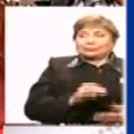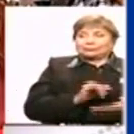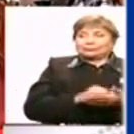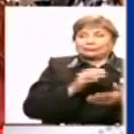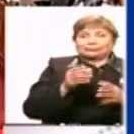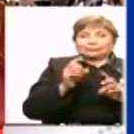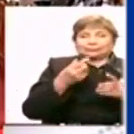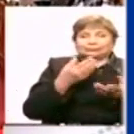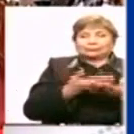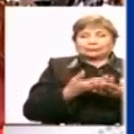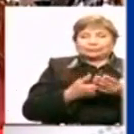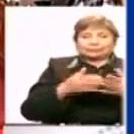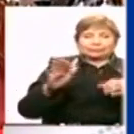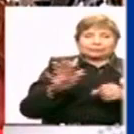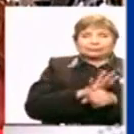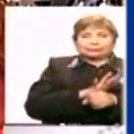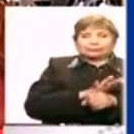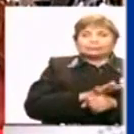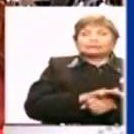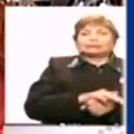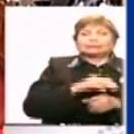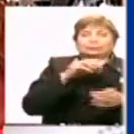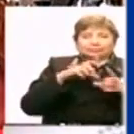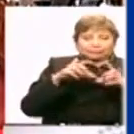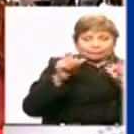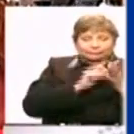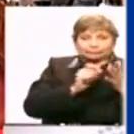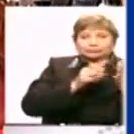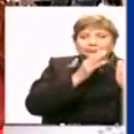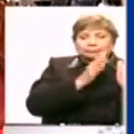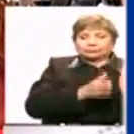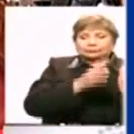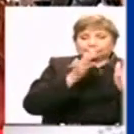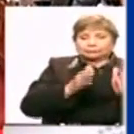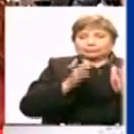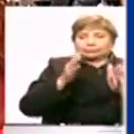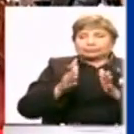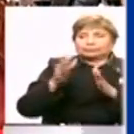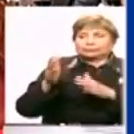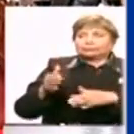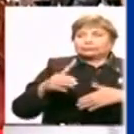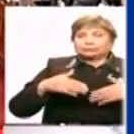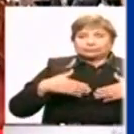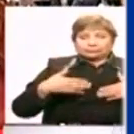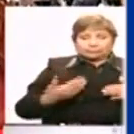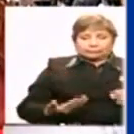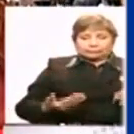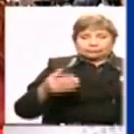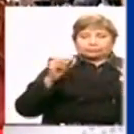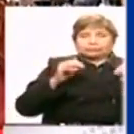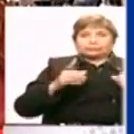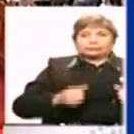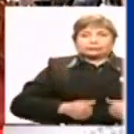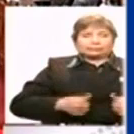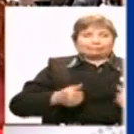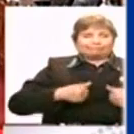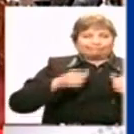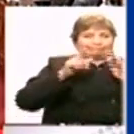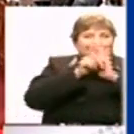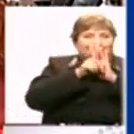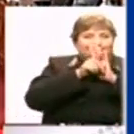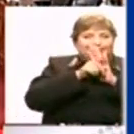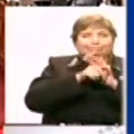Nicolás, indicarte, porque he escuchado lo que acabaste de decir hace un momento, yo no considero